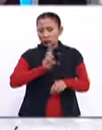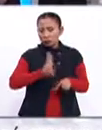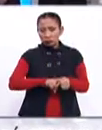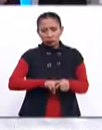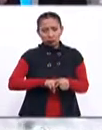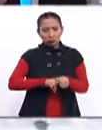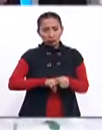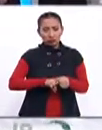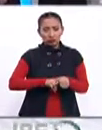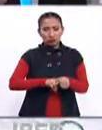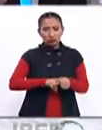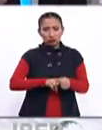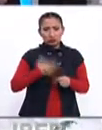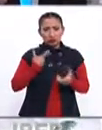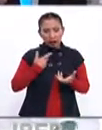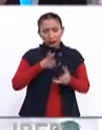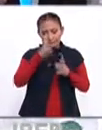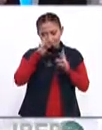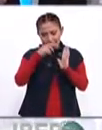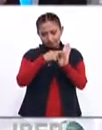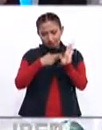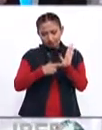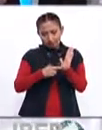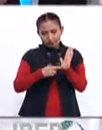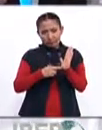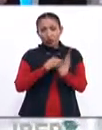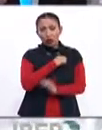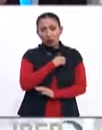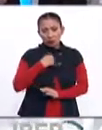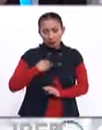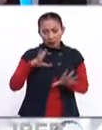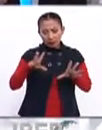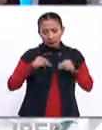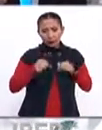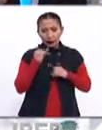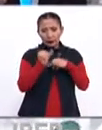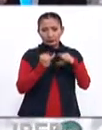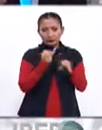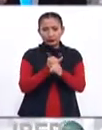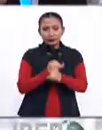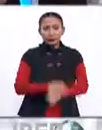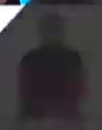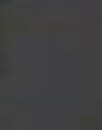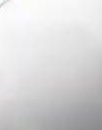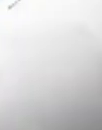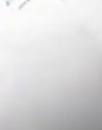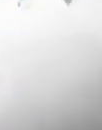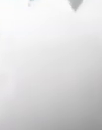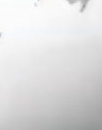habitual de honrar los compromisos que ha asumido a nivel internacional.